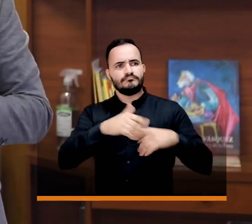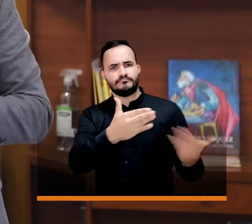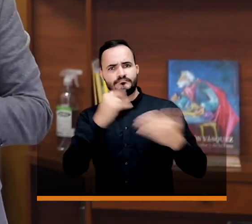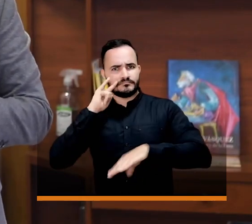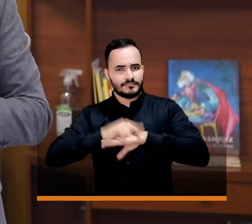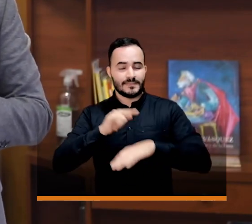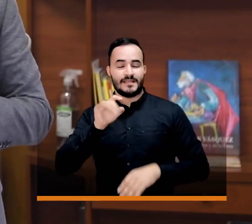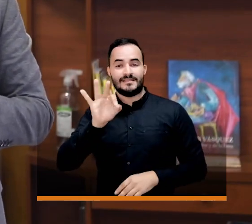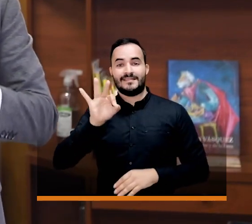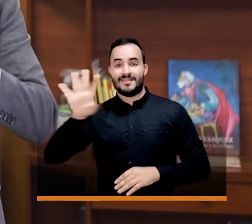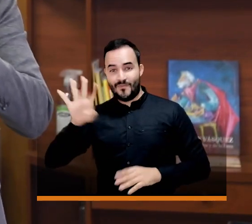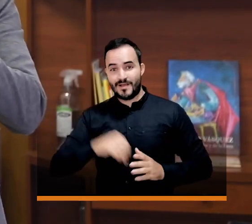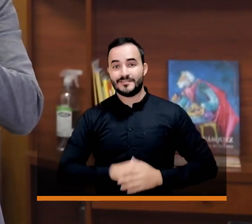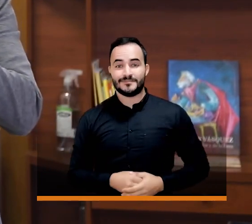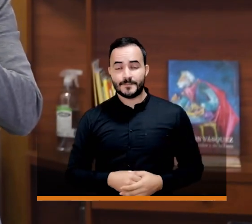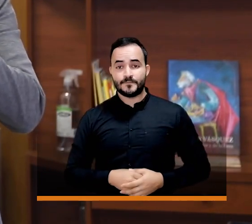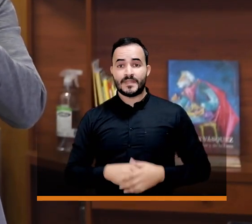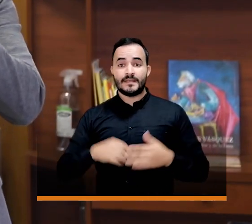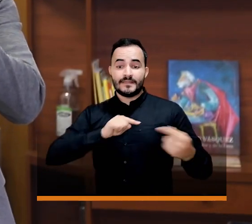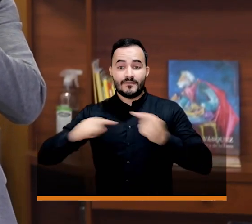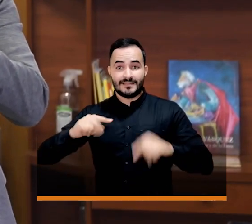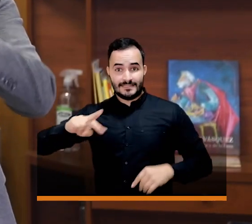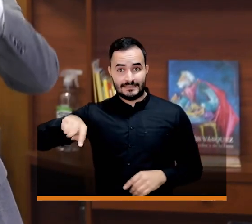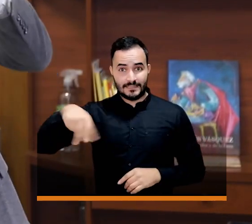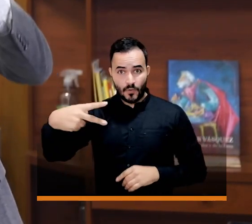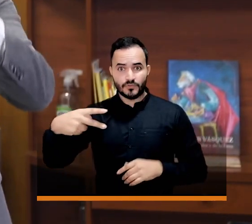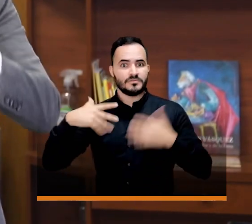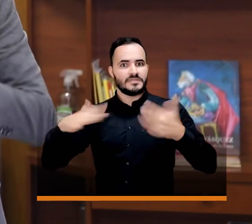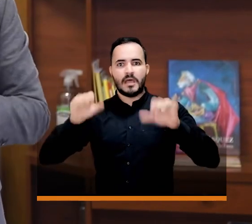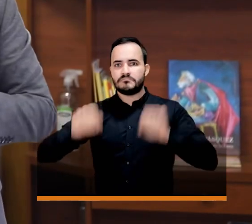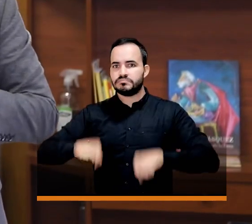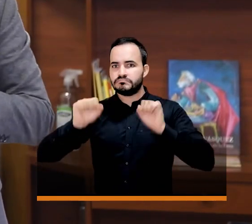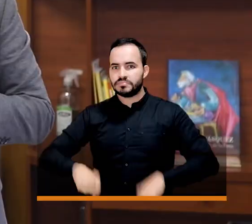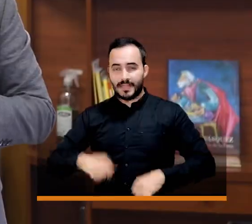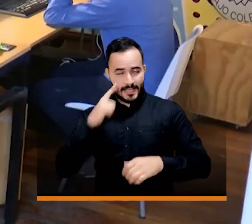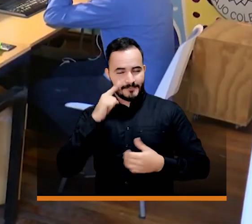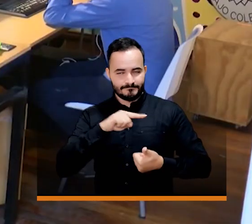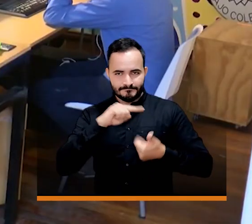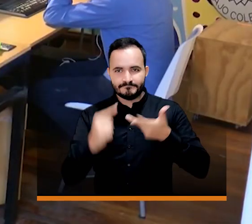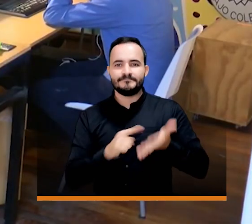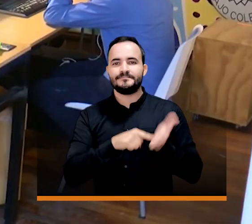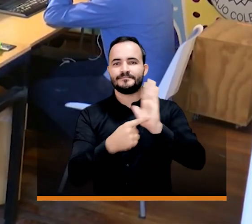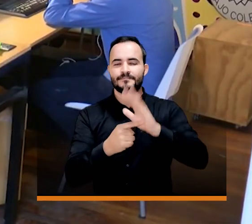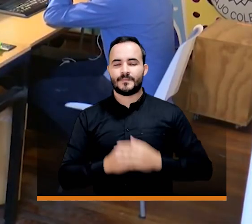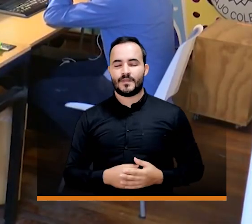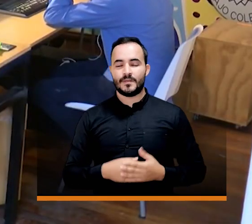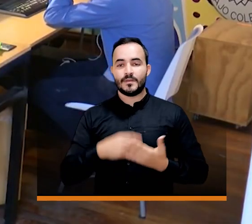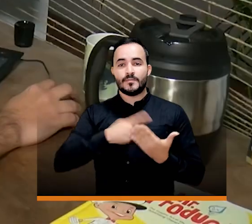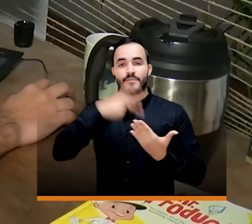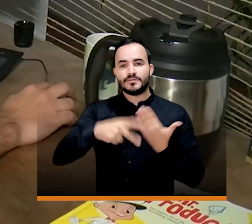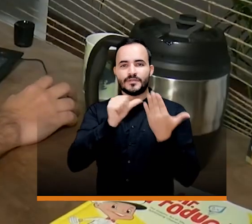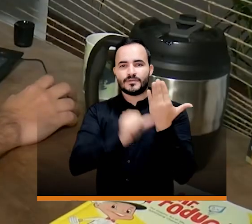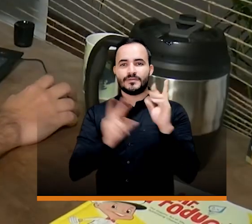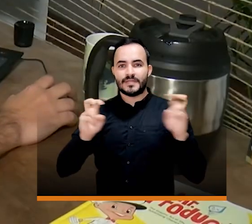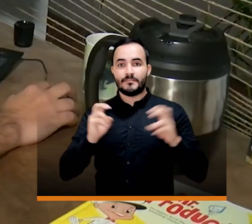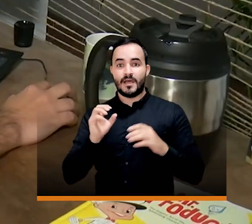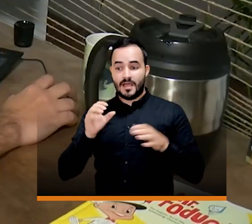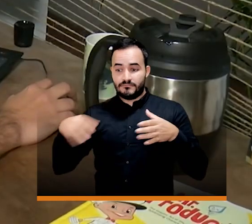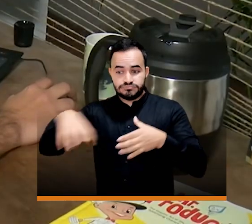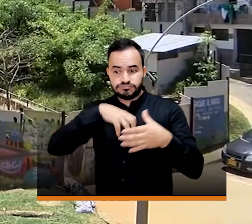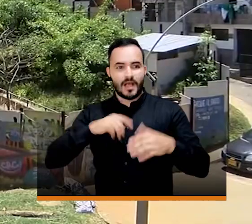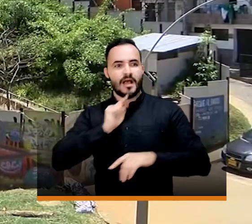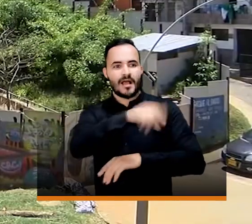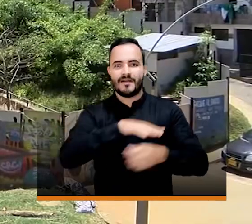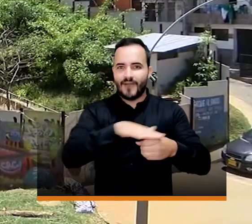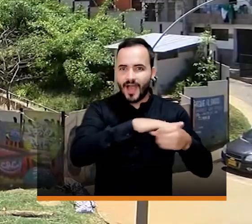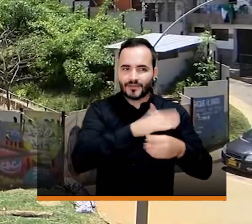control político. Se aprobaron en segundo debate los siguientes proyectos de acuerdo: el programa de coworking al